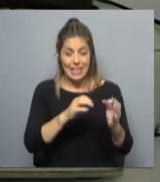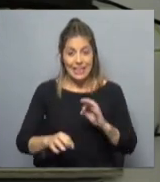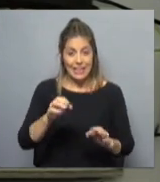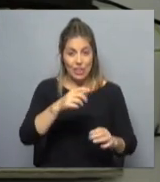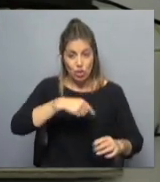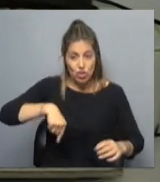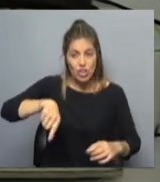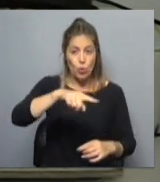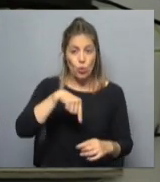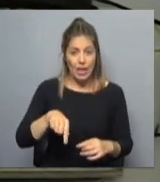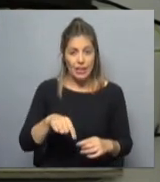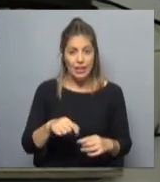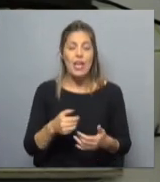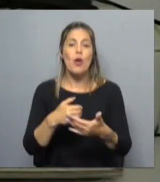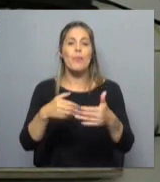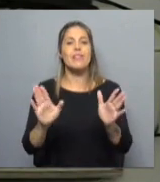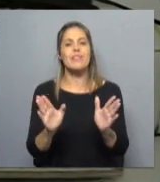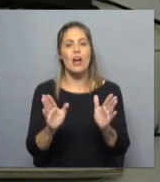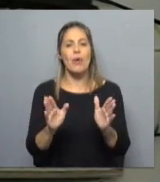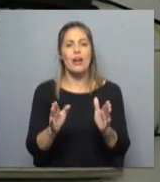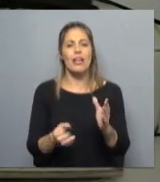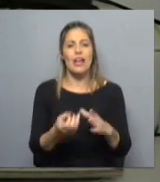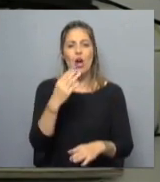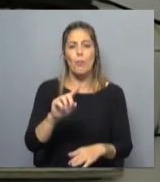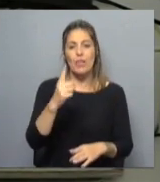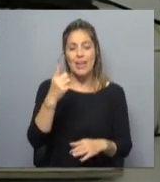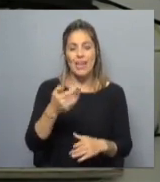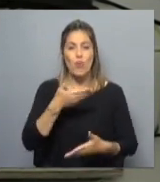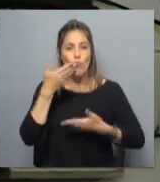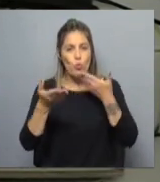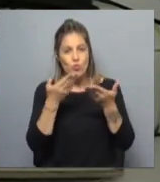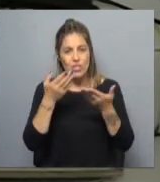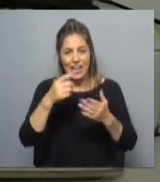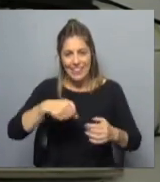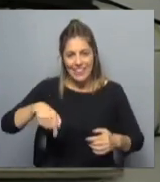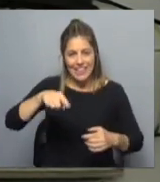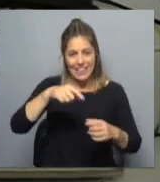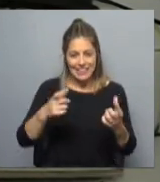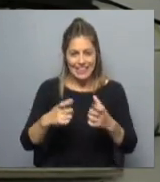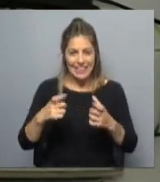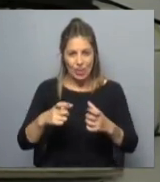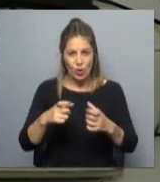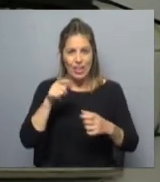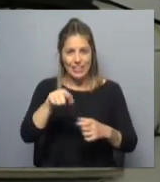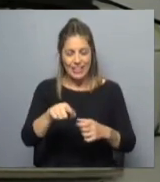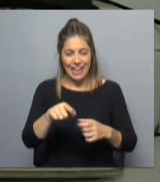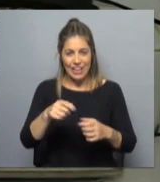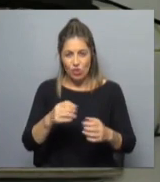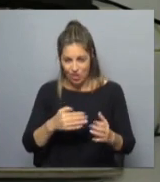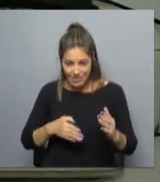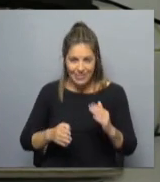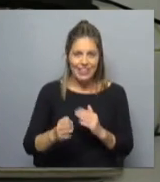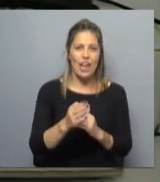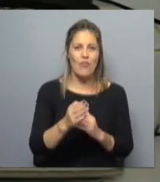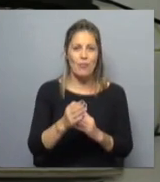Y el concierto empezaba con, largábamos el primer tema del disco, sonaba el primer tema del disco y recién entonces nosotros entrábamos